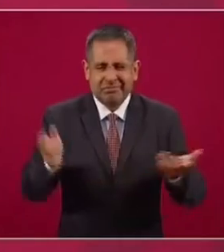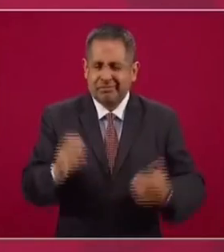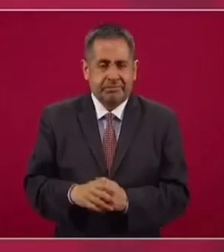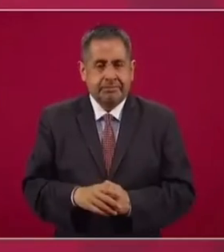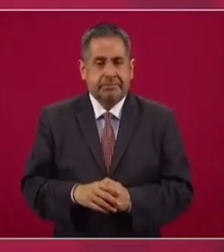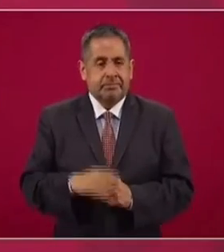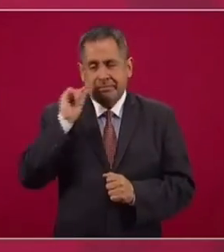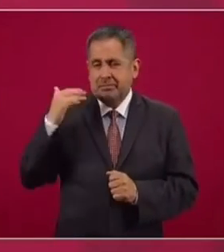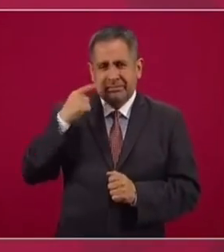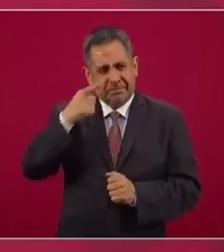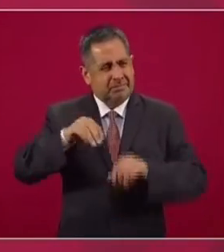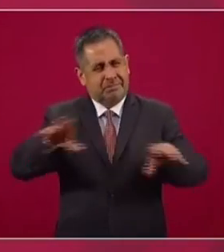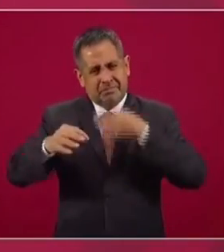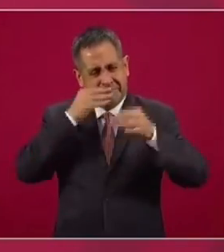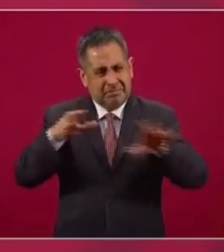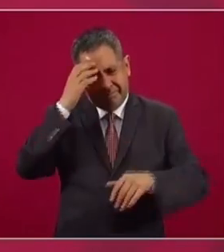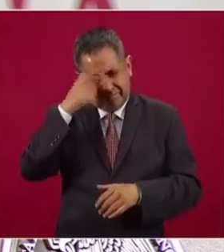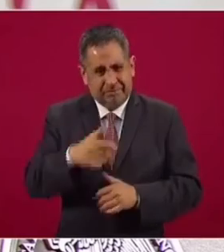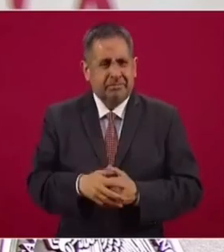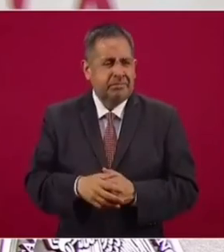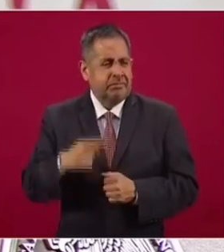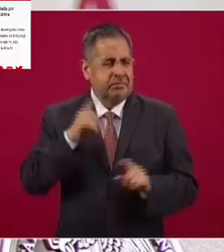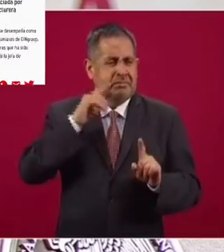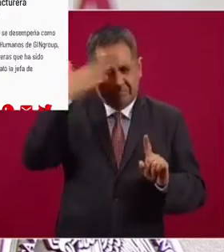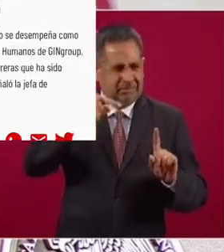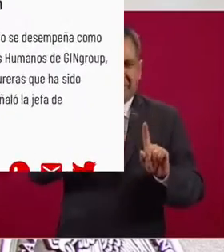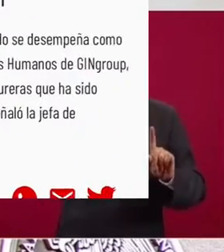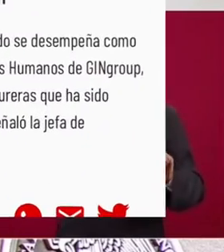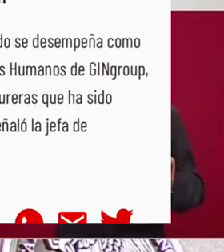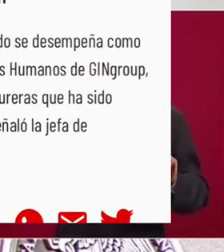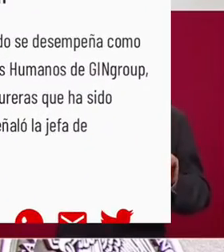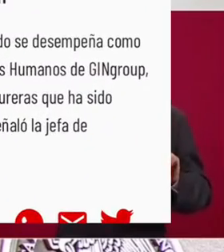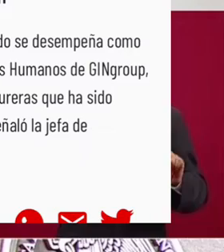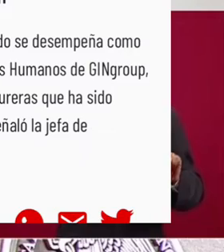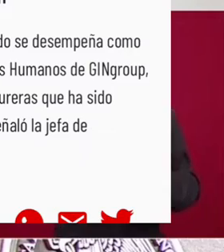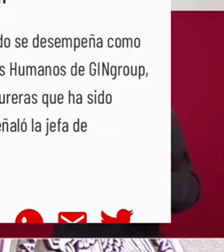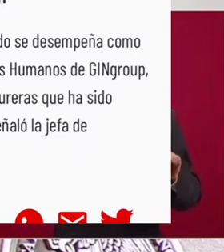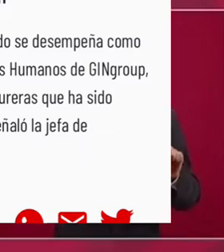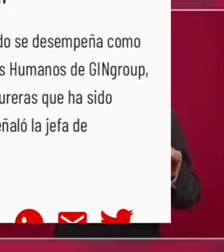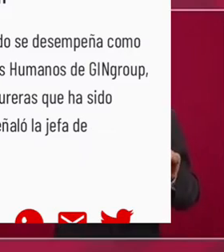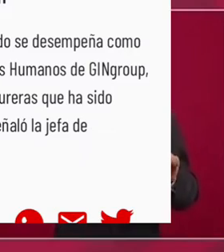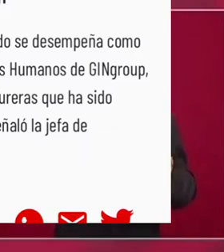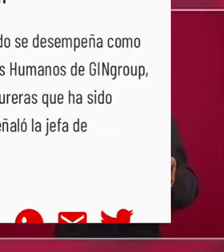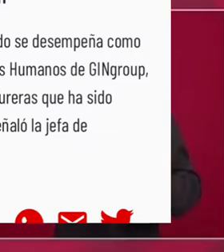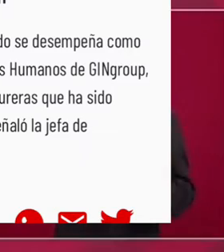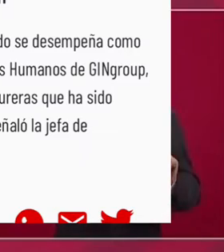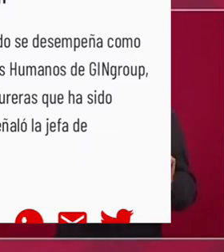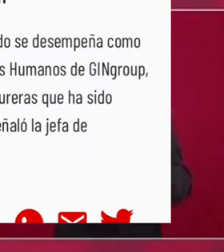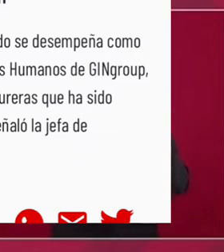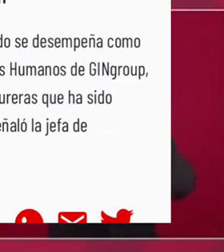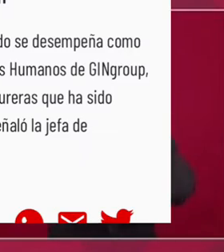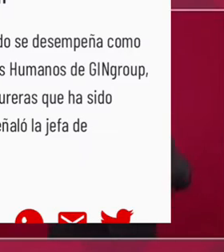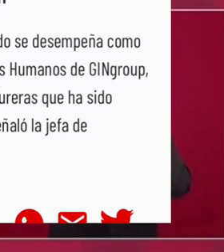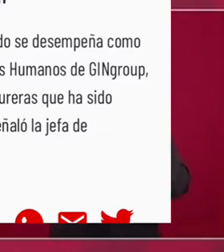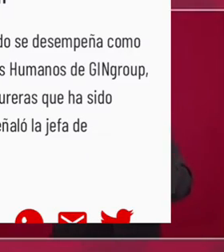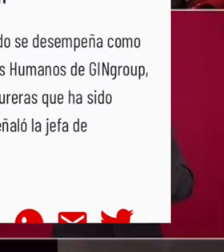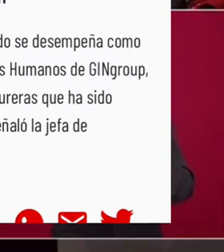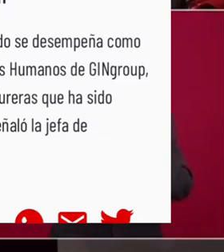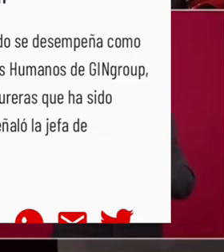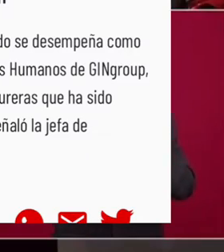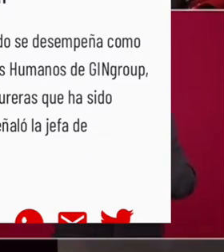Lo que últimamente se dio a conocer, que una señora vinculada a un empresario que está acusado de factureo,